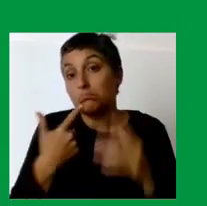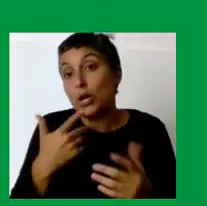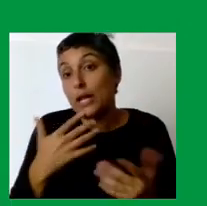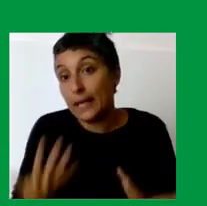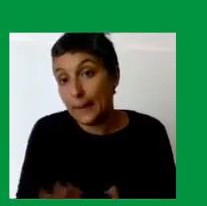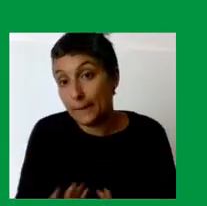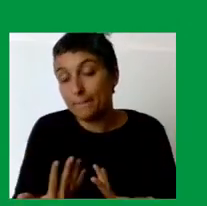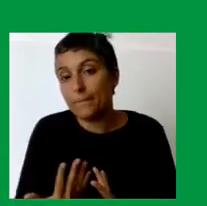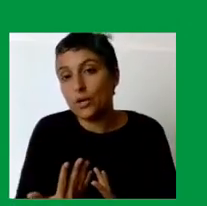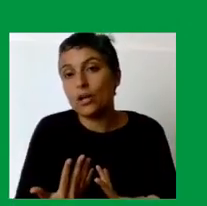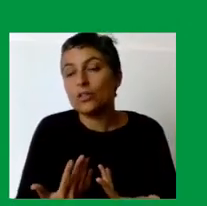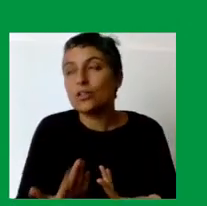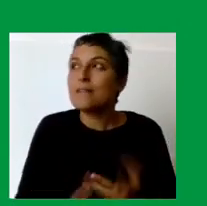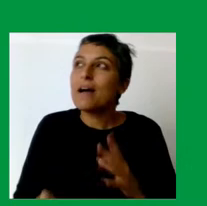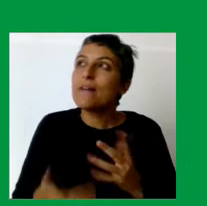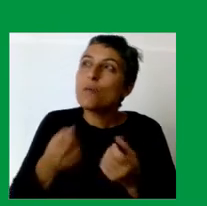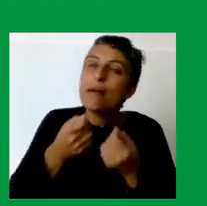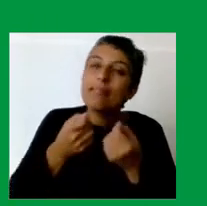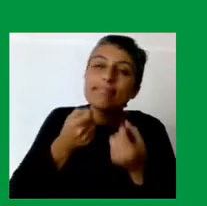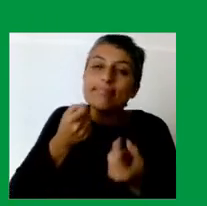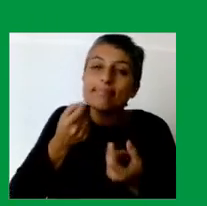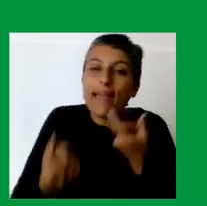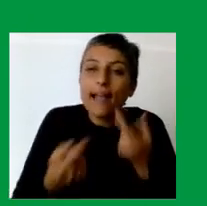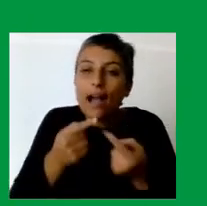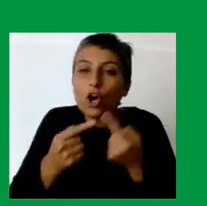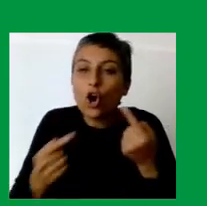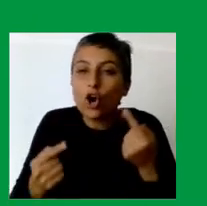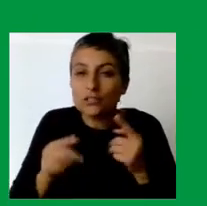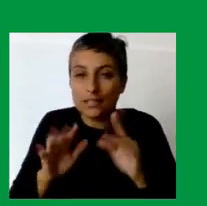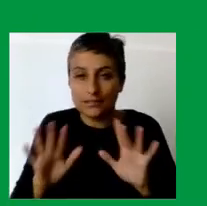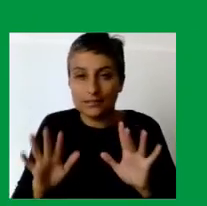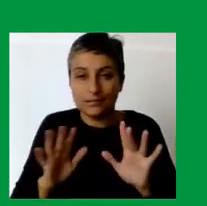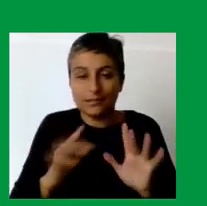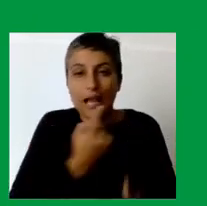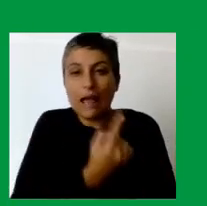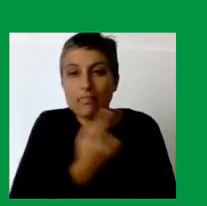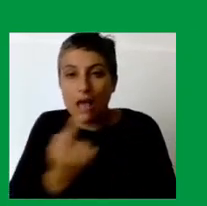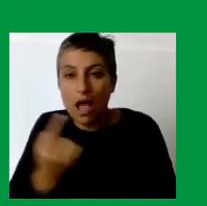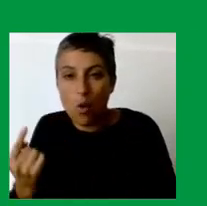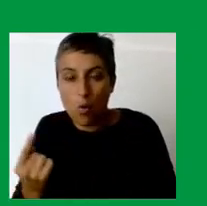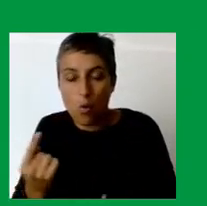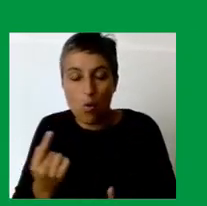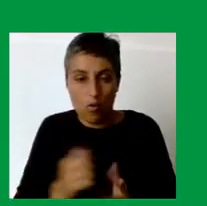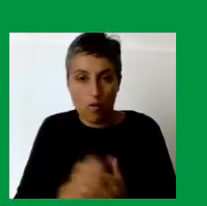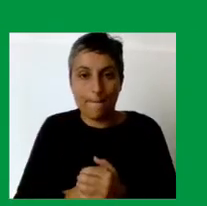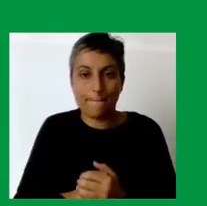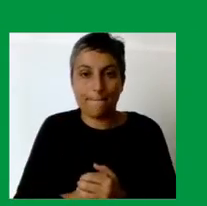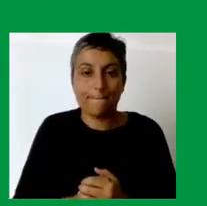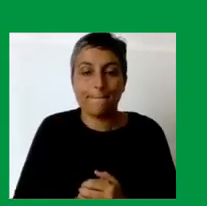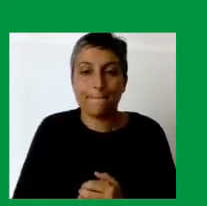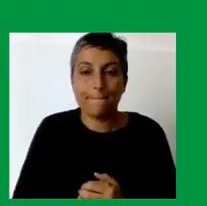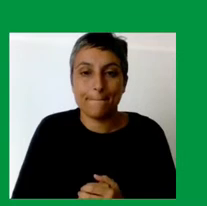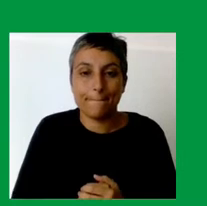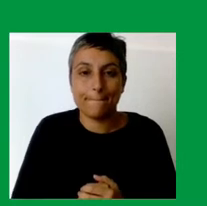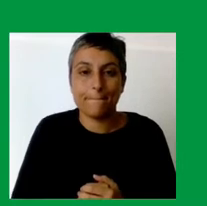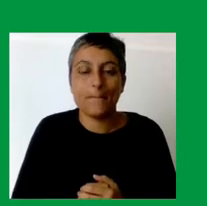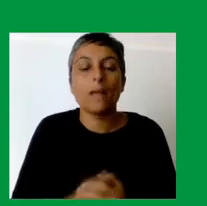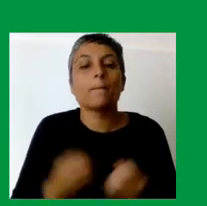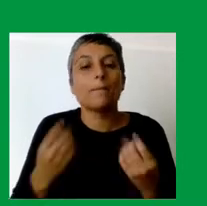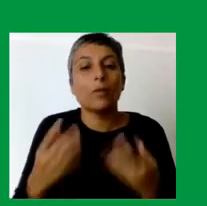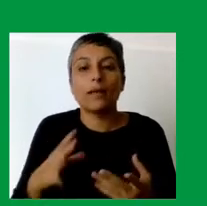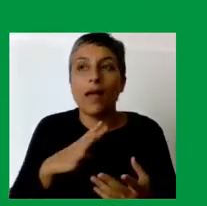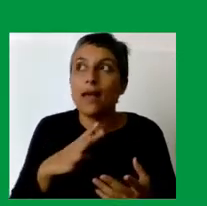vamos dejando como miguitas de pan, ¿no? Miguitas de pan a medida que tenemos interacciones,